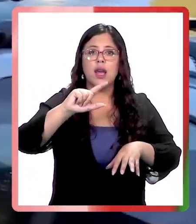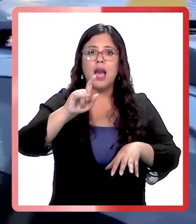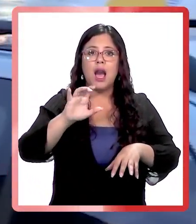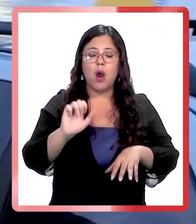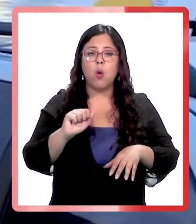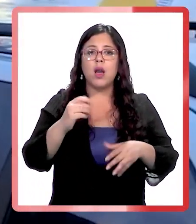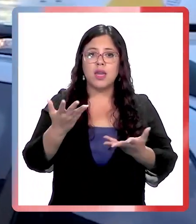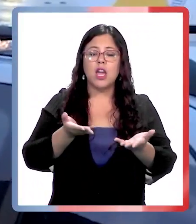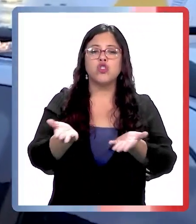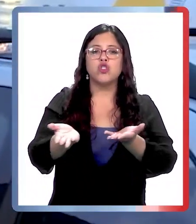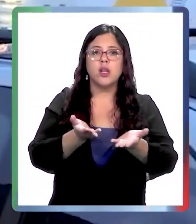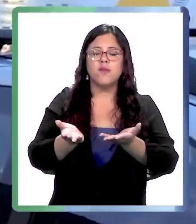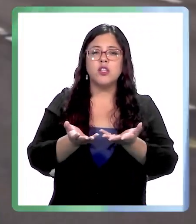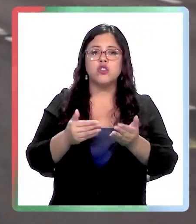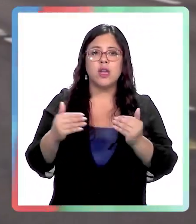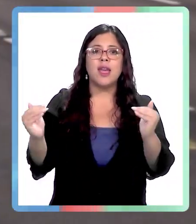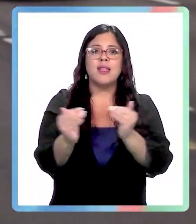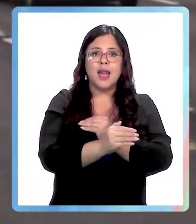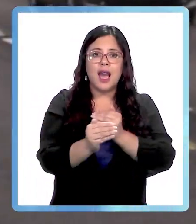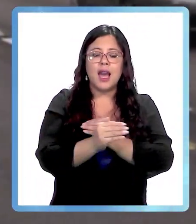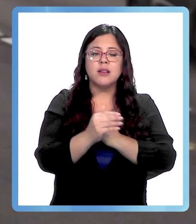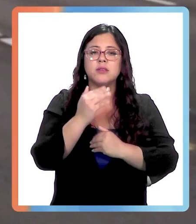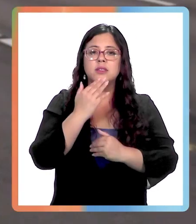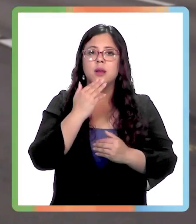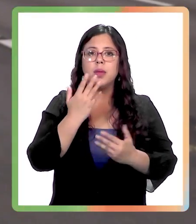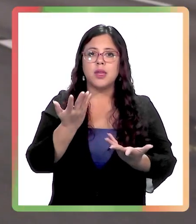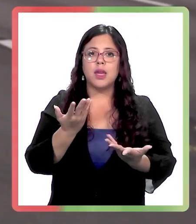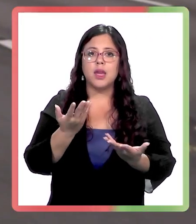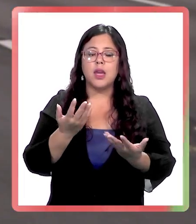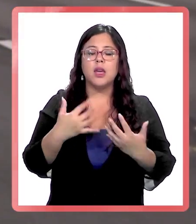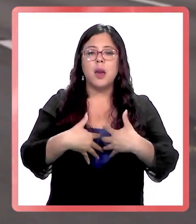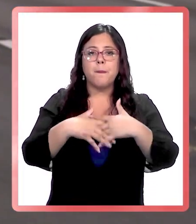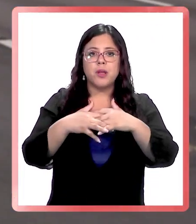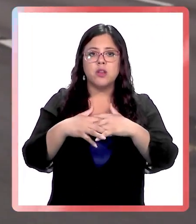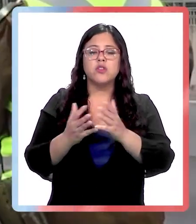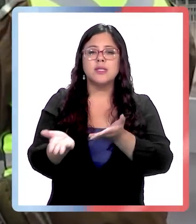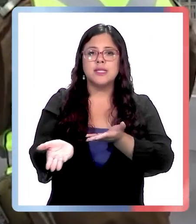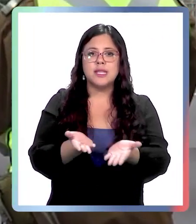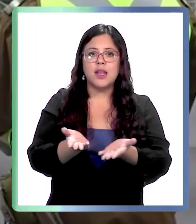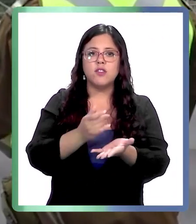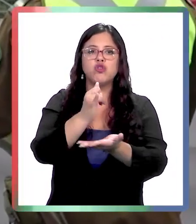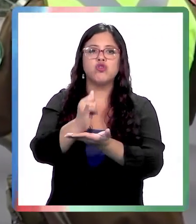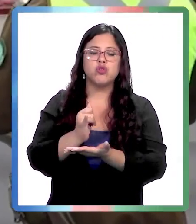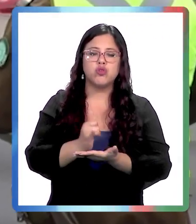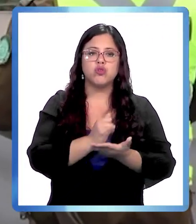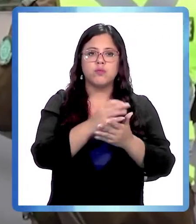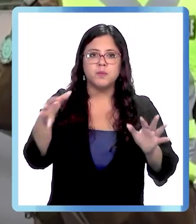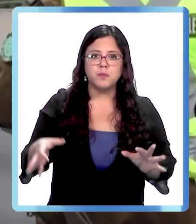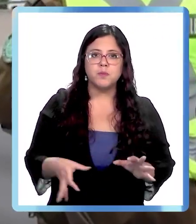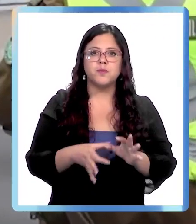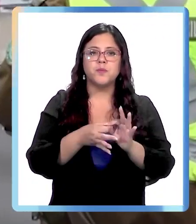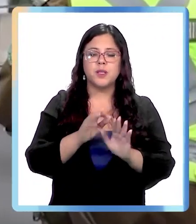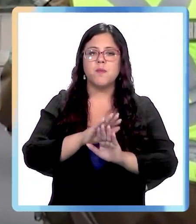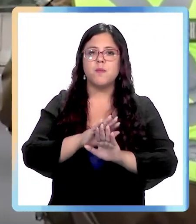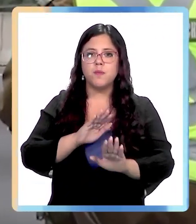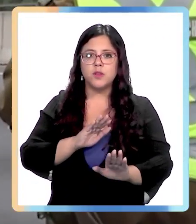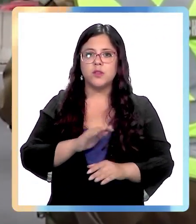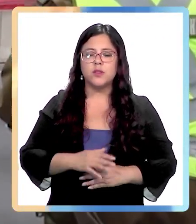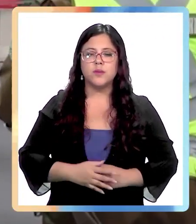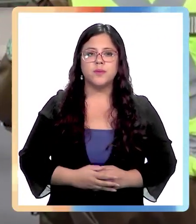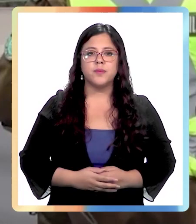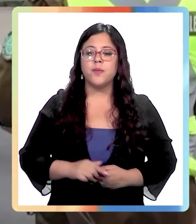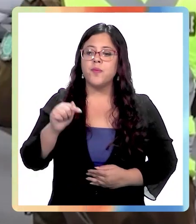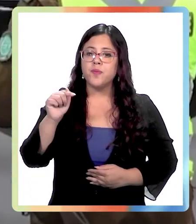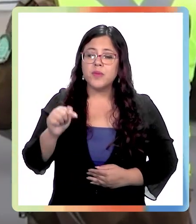donde contarán no solo con servicios de carretera, sino que también con el reforzamiento de servicios e instituciones ligadas a la